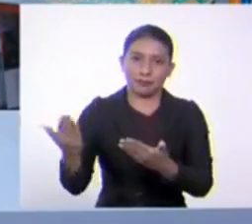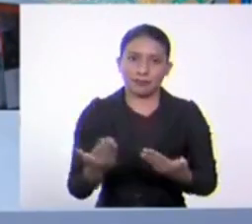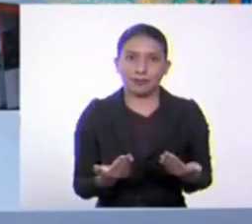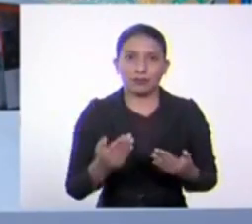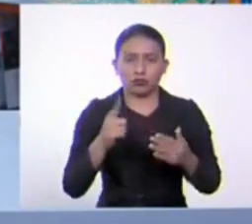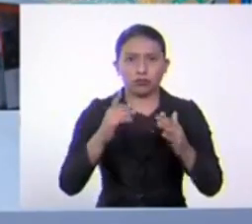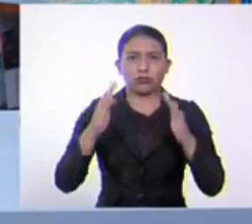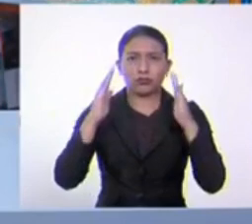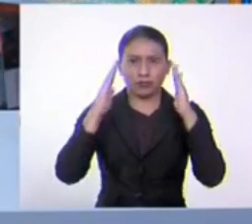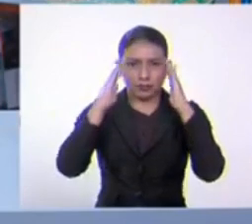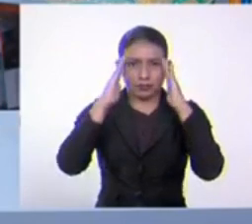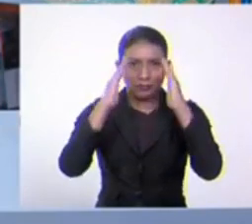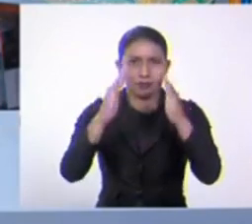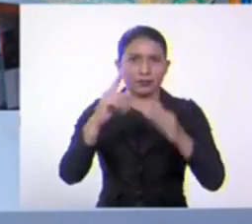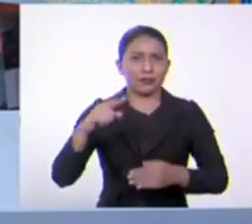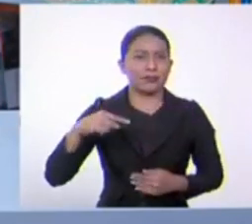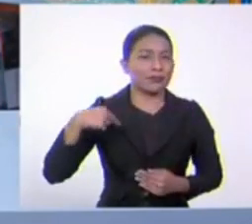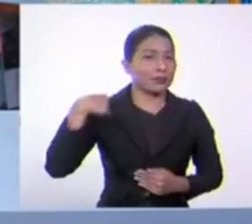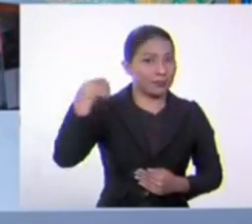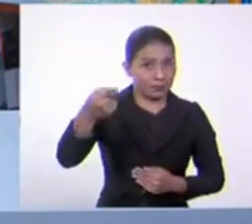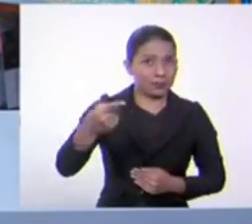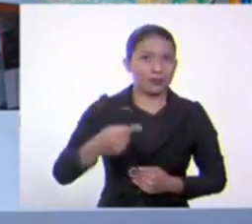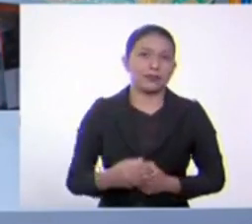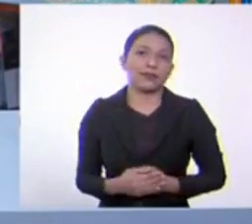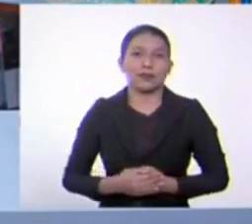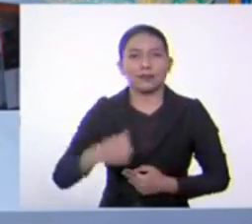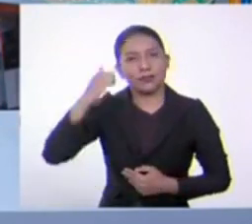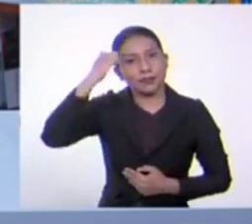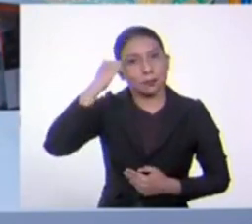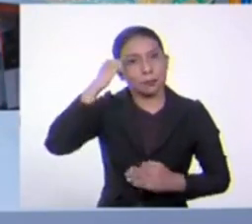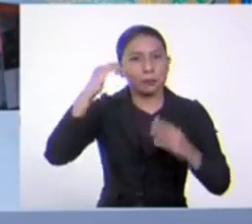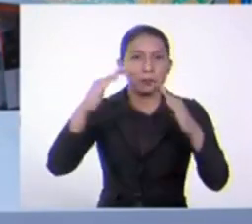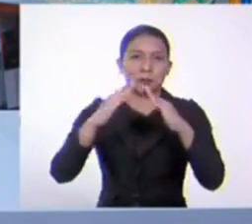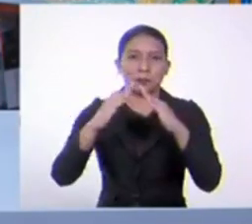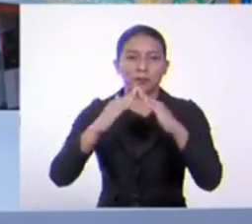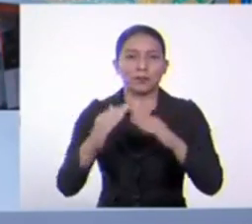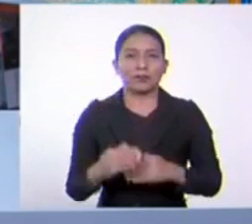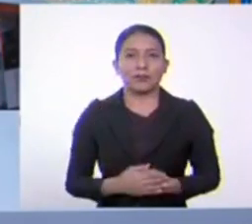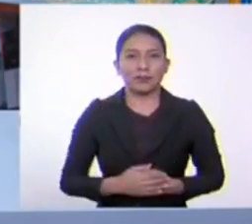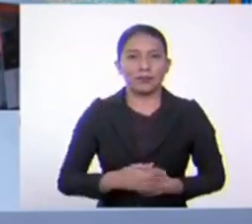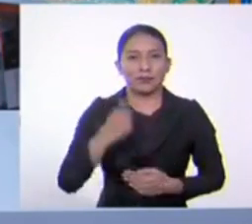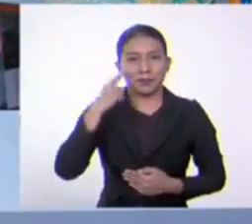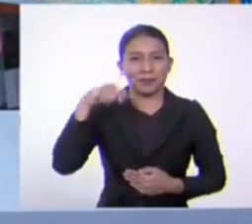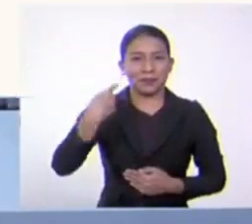prestes mucha atención en la próxima ocasión en Aprendamos en Casa. Hasta luego.